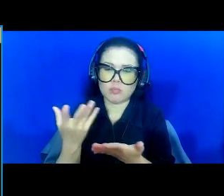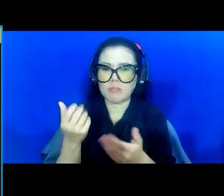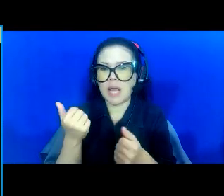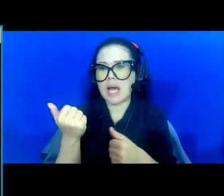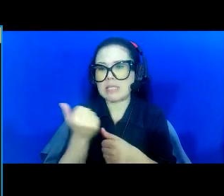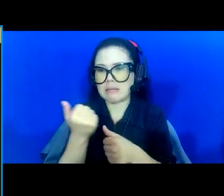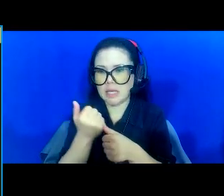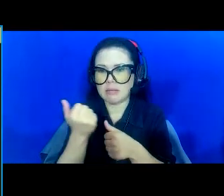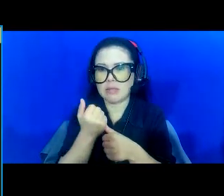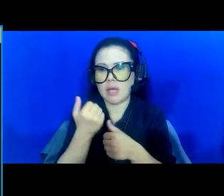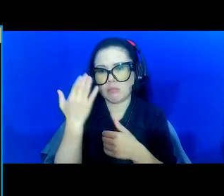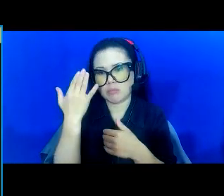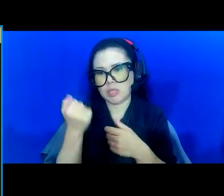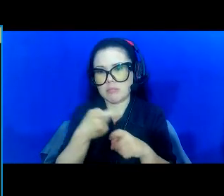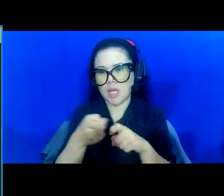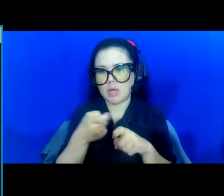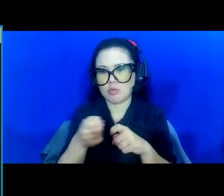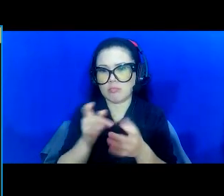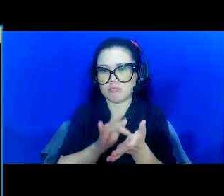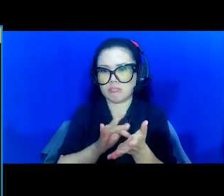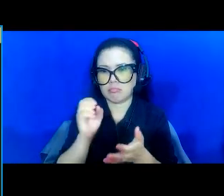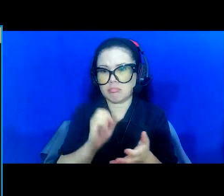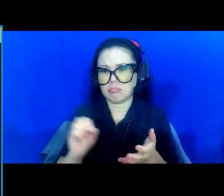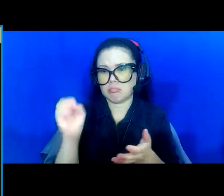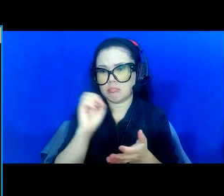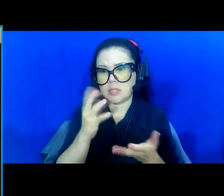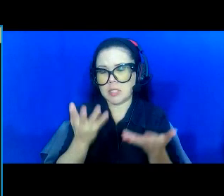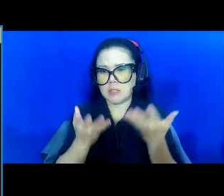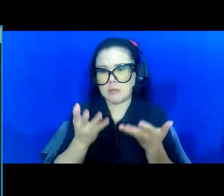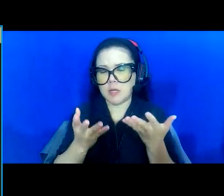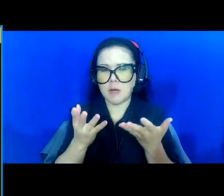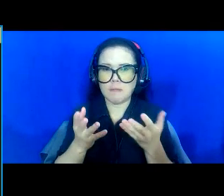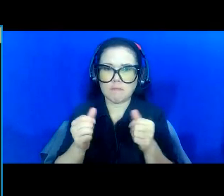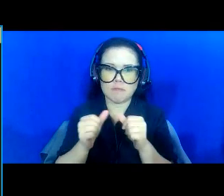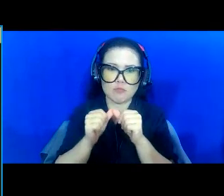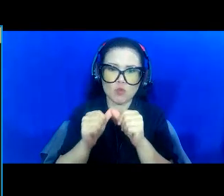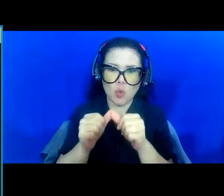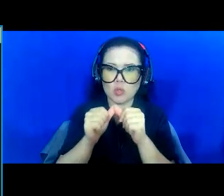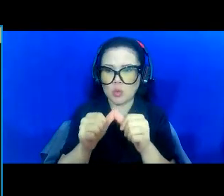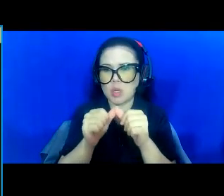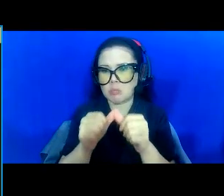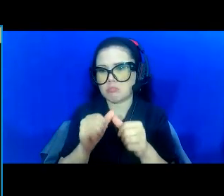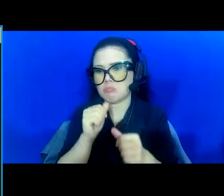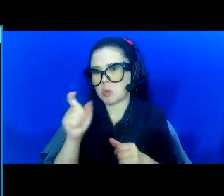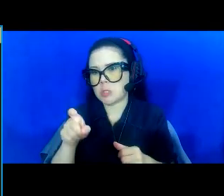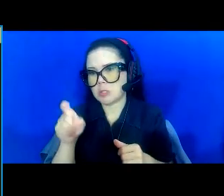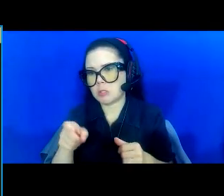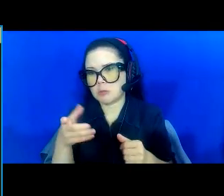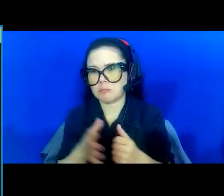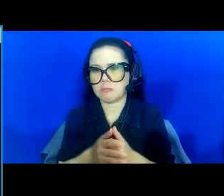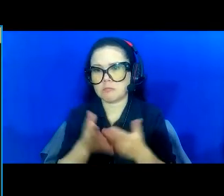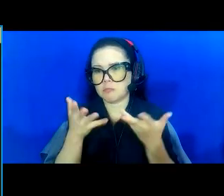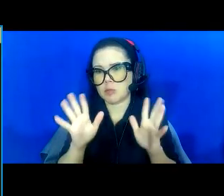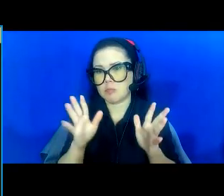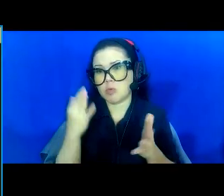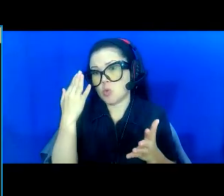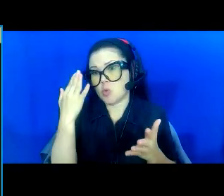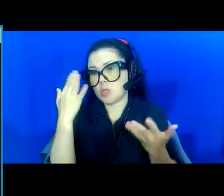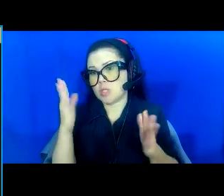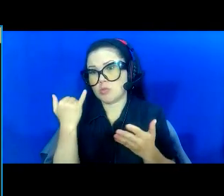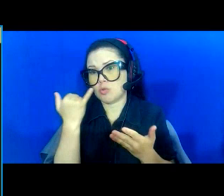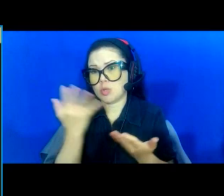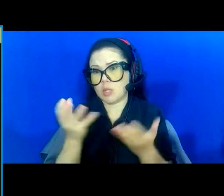que estuvieron en el municipio, y que ya no hay una necesidad de continuar utilizándolo. No sé si esta pregunta me la pudieron contestar en este momento o